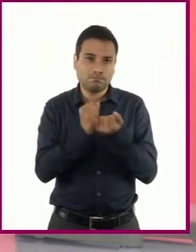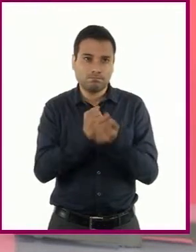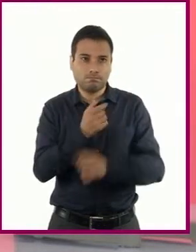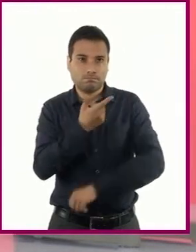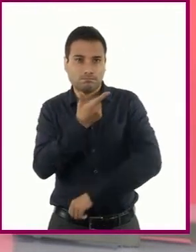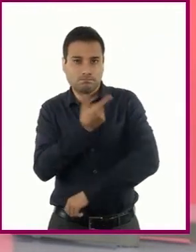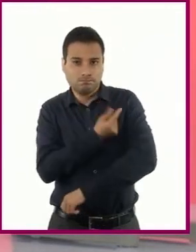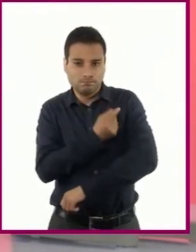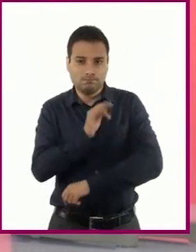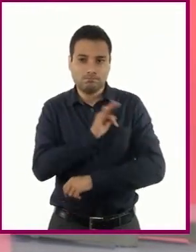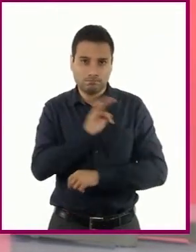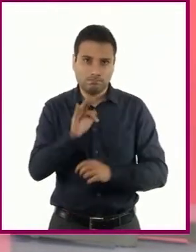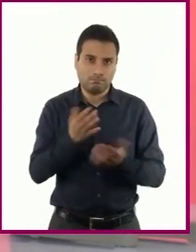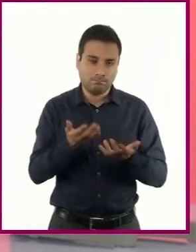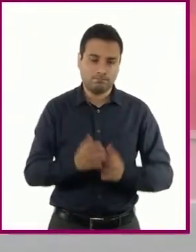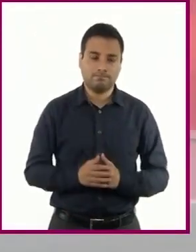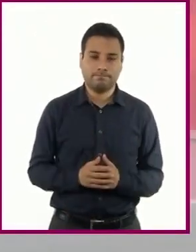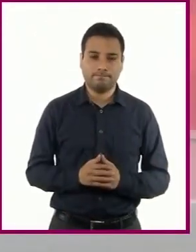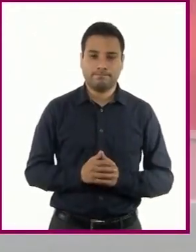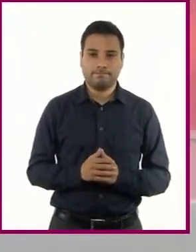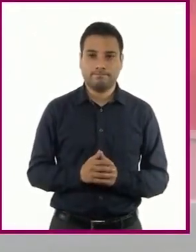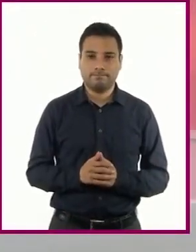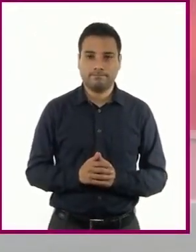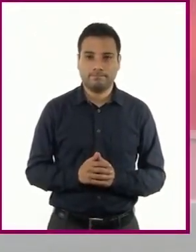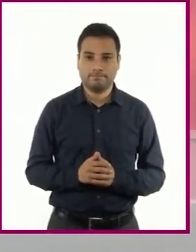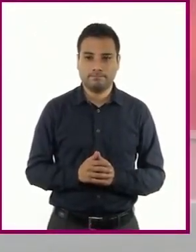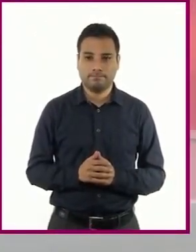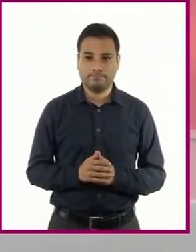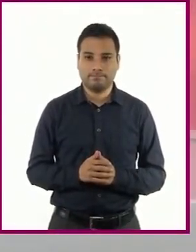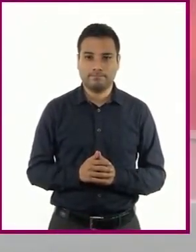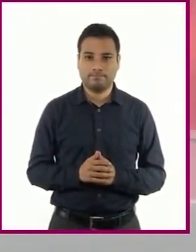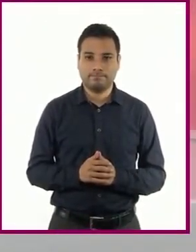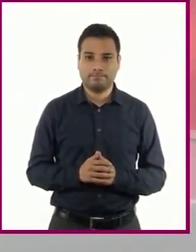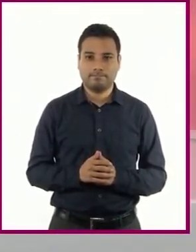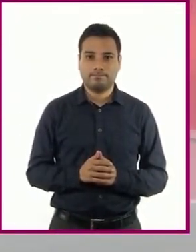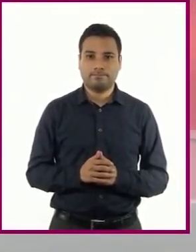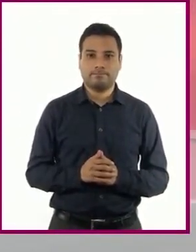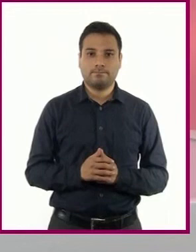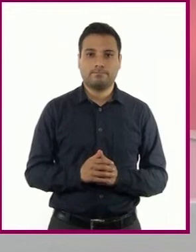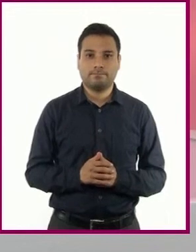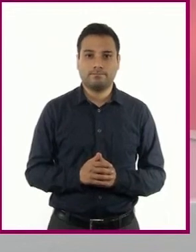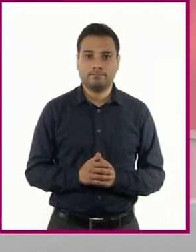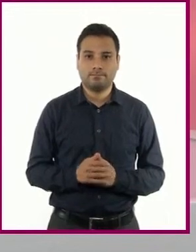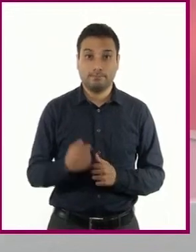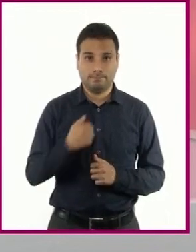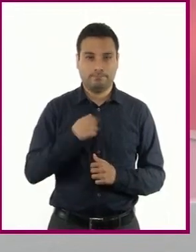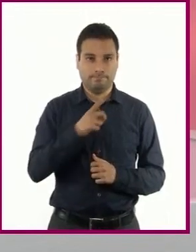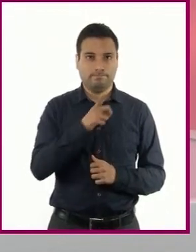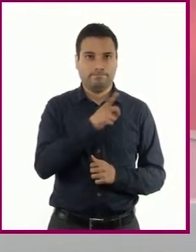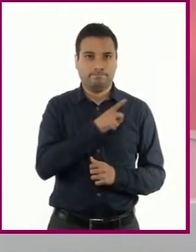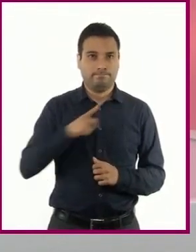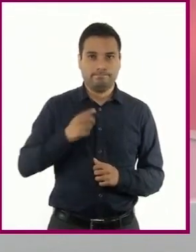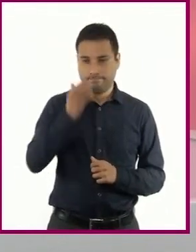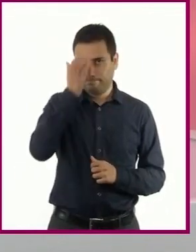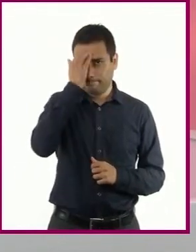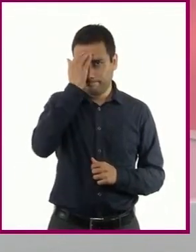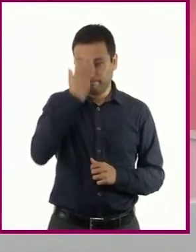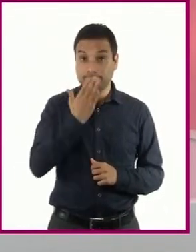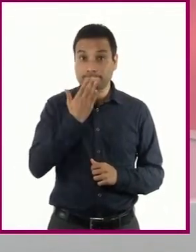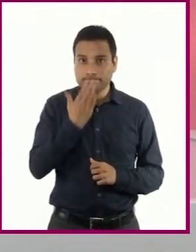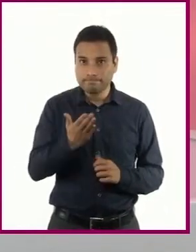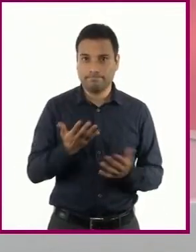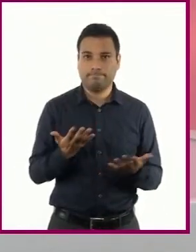subsecuentemente en humanos. Entonces, conocer de manera perfecta la cantidad de sustancia que utilizamos es determinante para